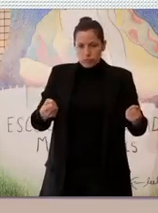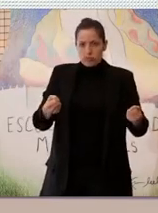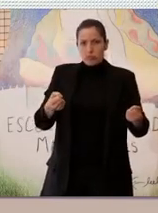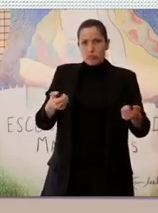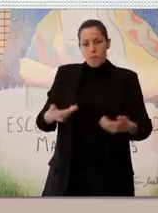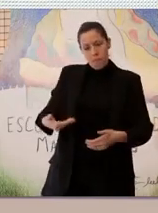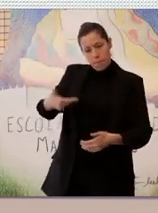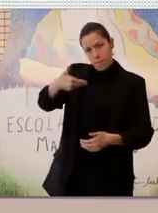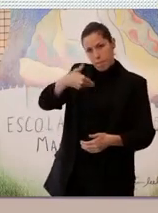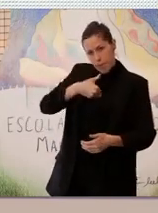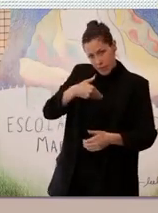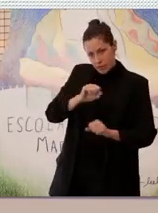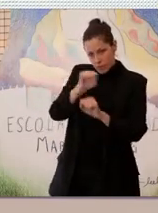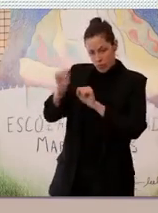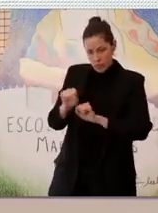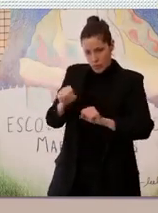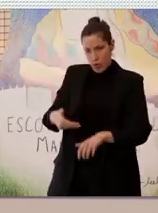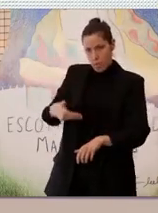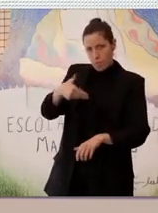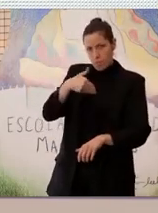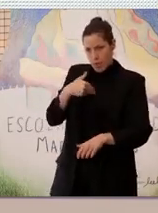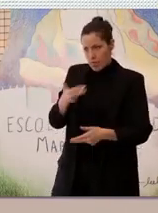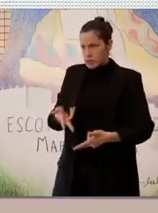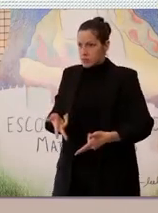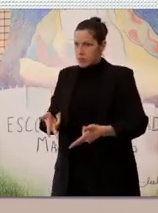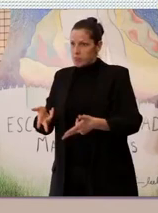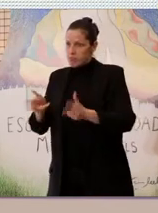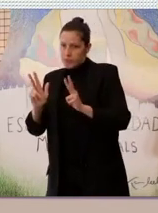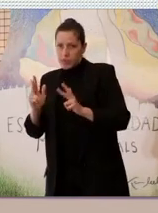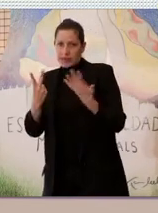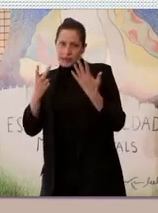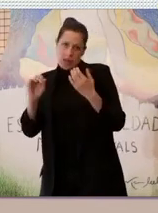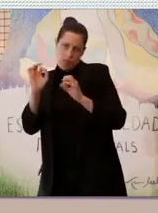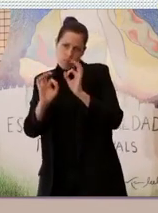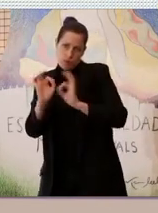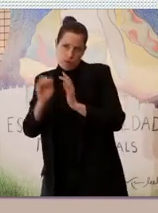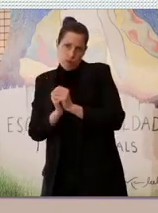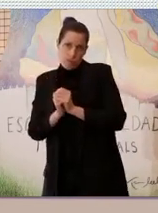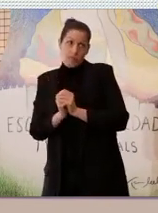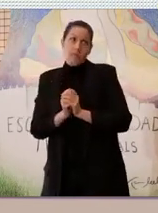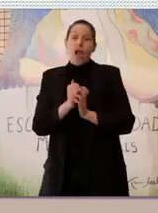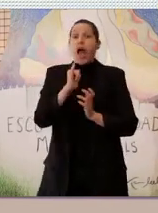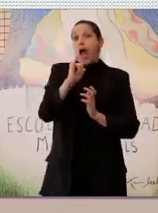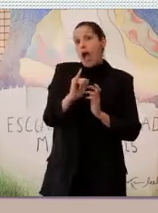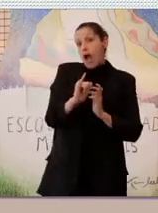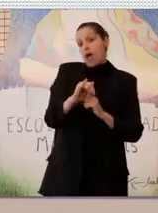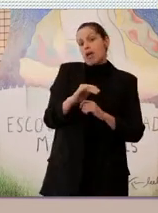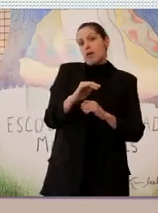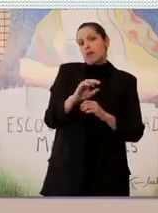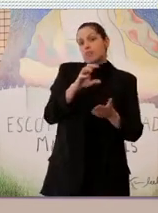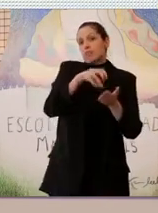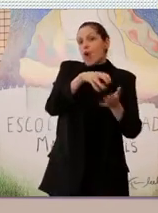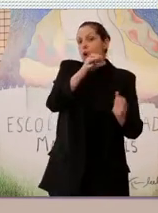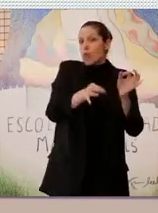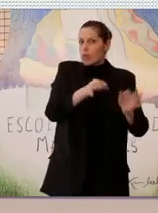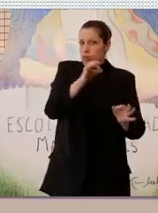son un 70%, pero hay partidos judiciales en los que dan muchas más, un 80%, cerca de un